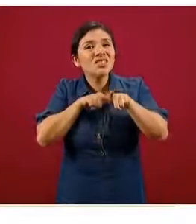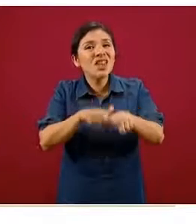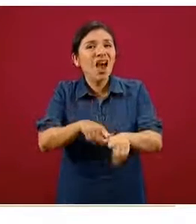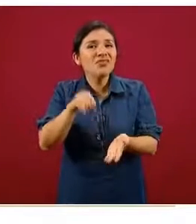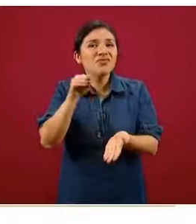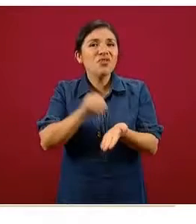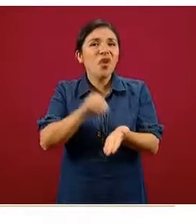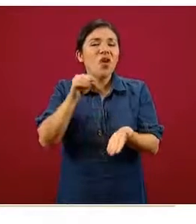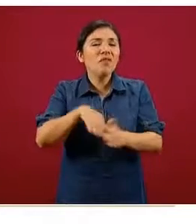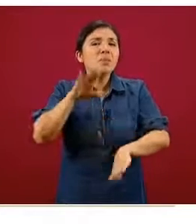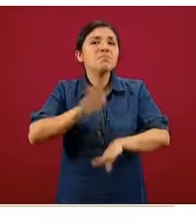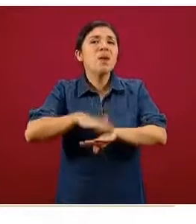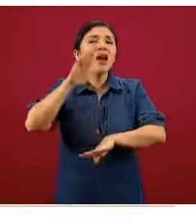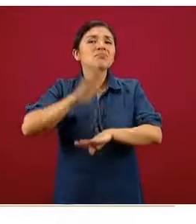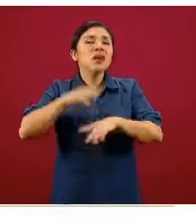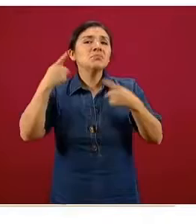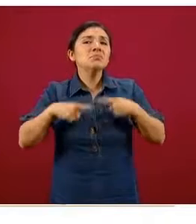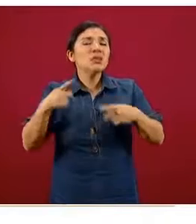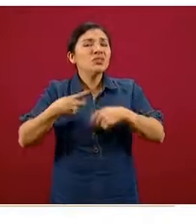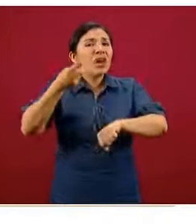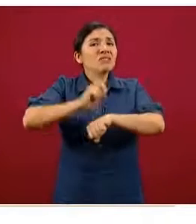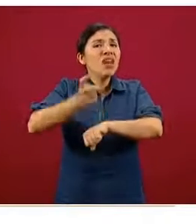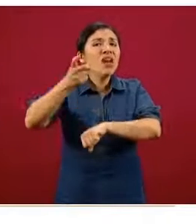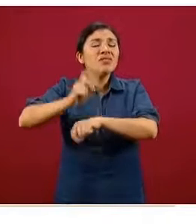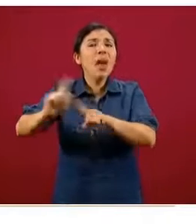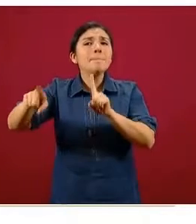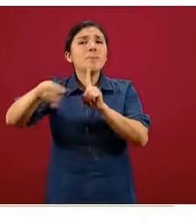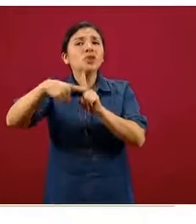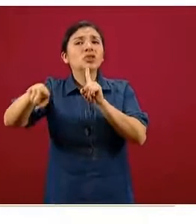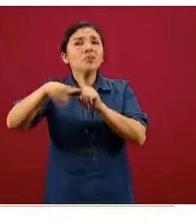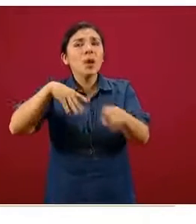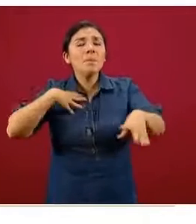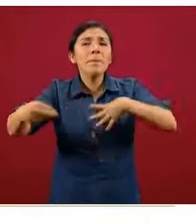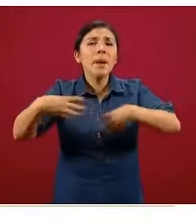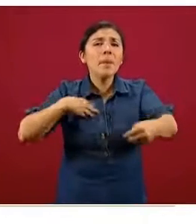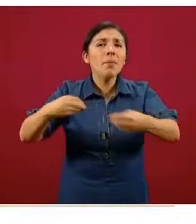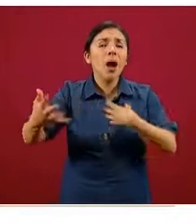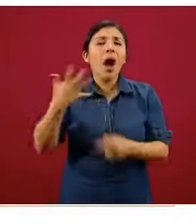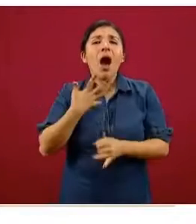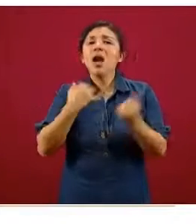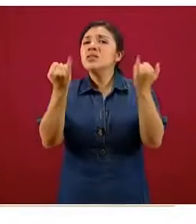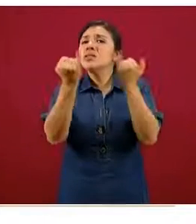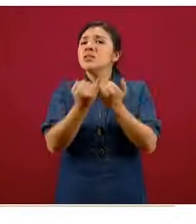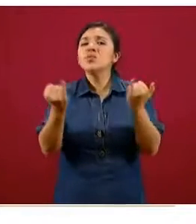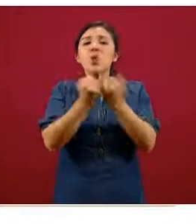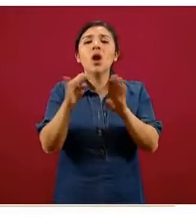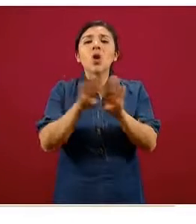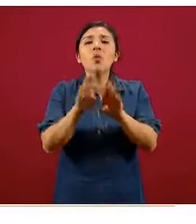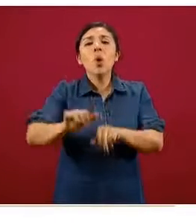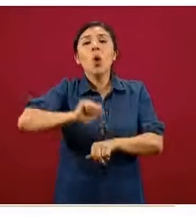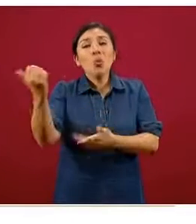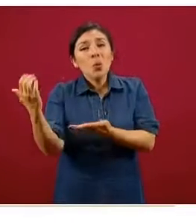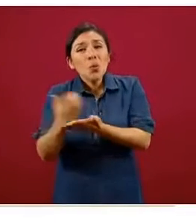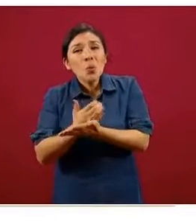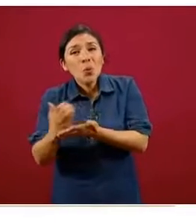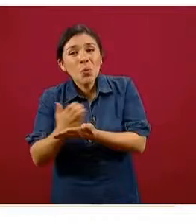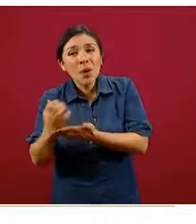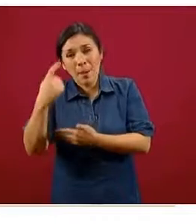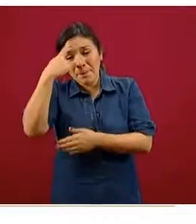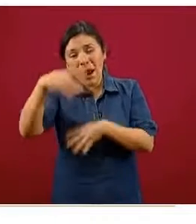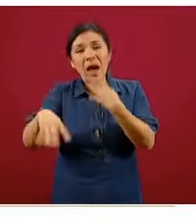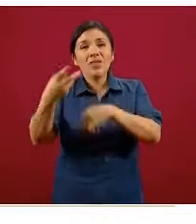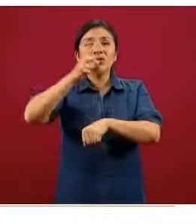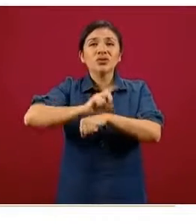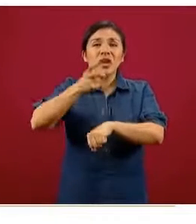continúan confirmándose casos todos los días prácticamente al mismo nivel que los que van saliendo de la ventana de